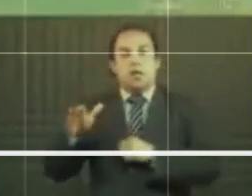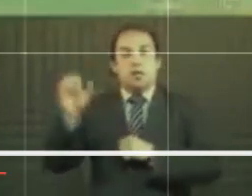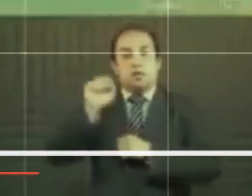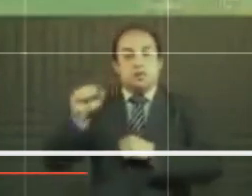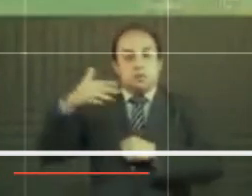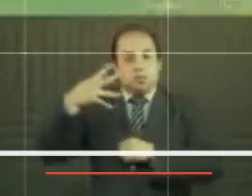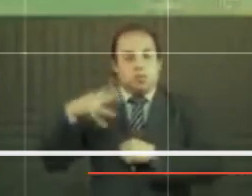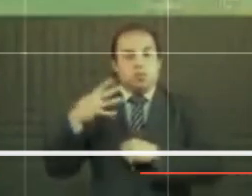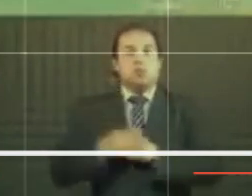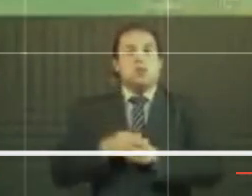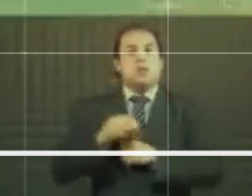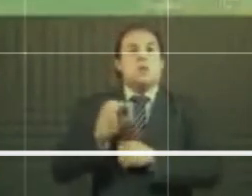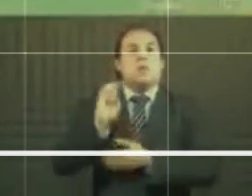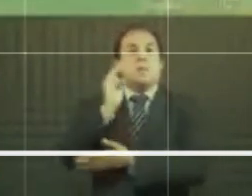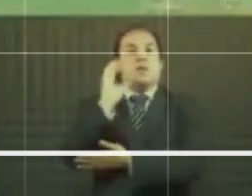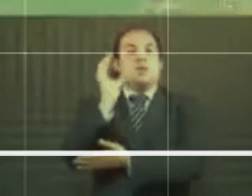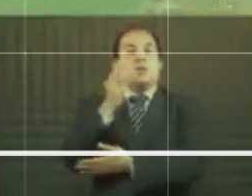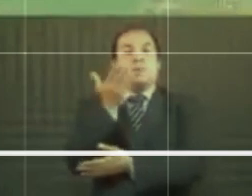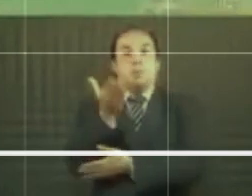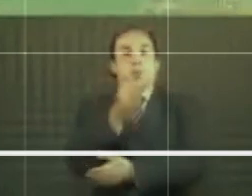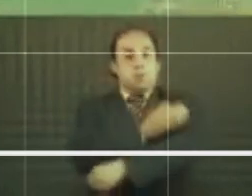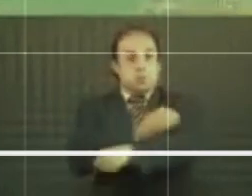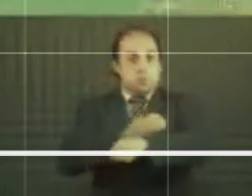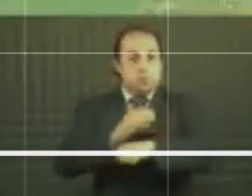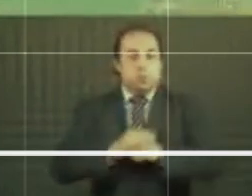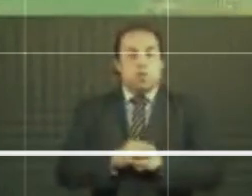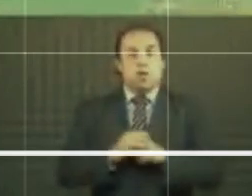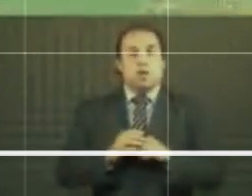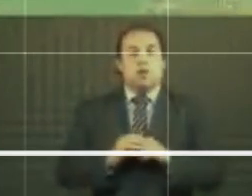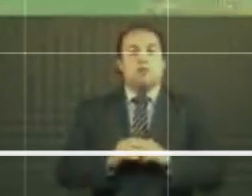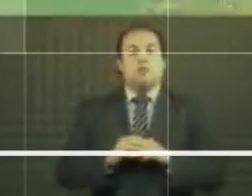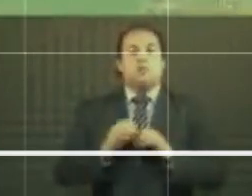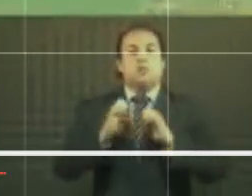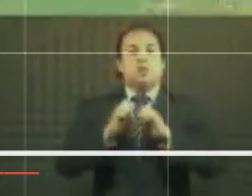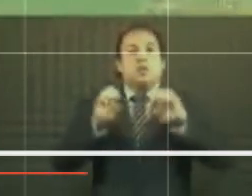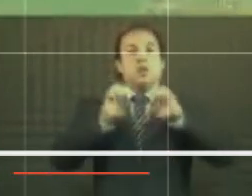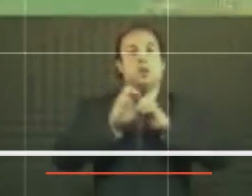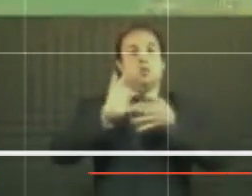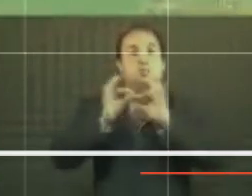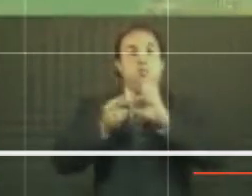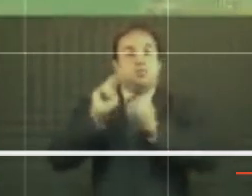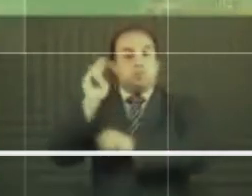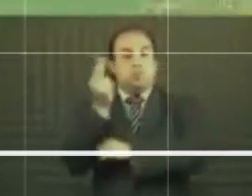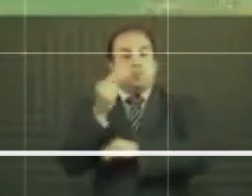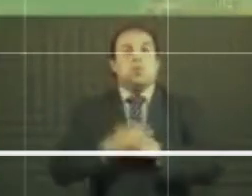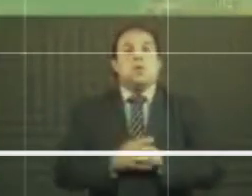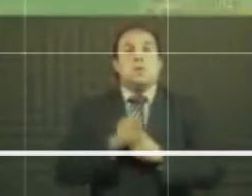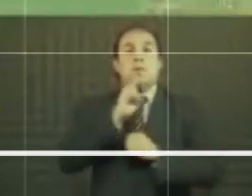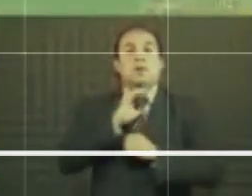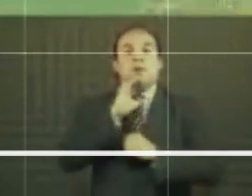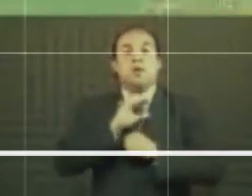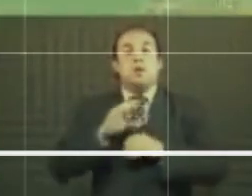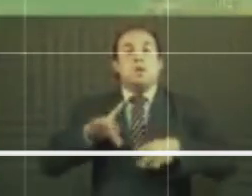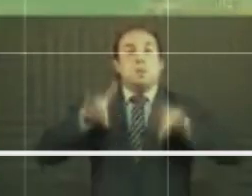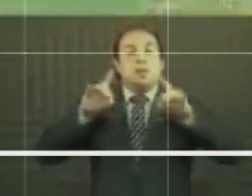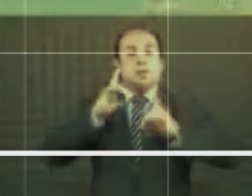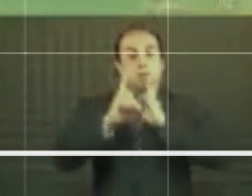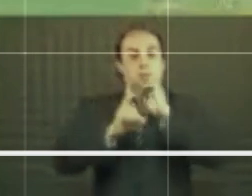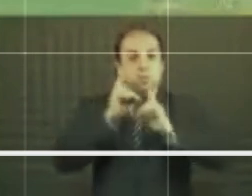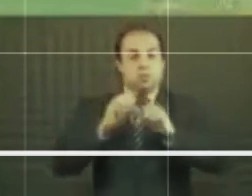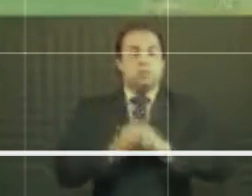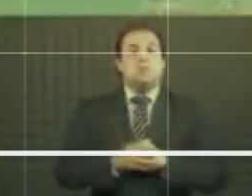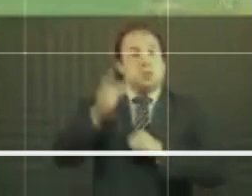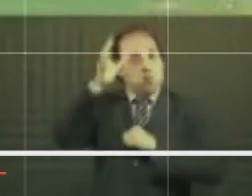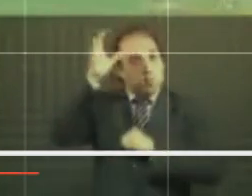la Magdalena Contreras estamos pidiéndoles que nos acompañen en el Estadio Olímpico Universitario, para los adultos de Venustiano Carranza en el Palacio de los Deportes, en la